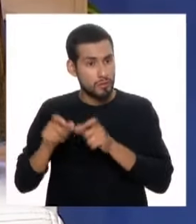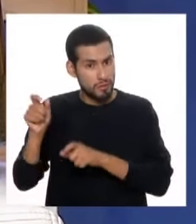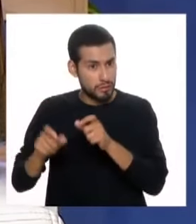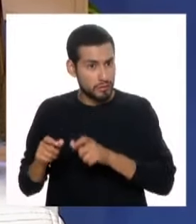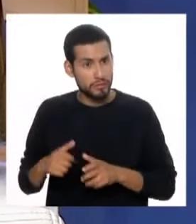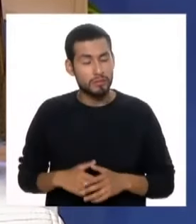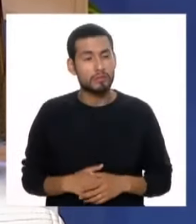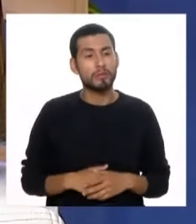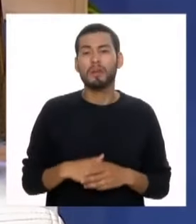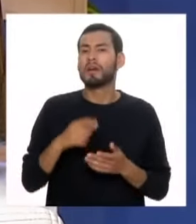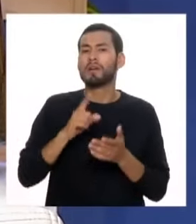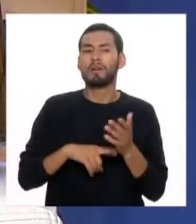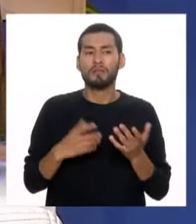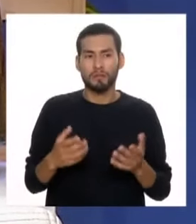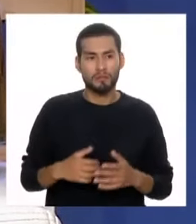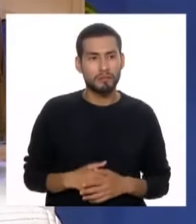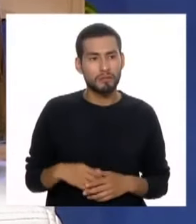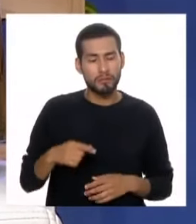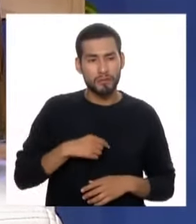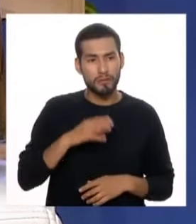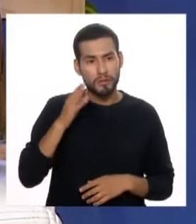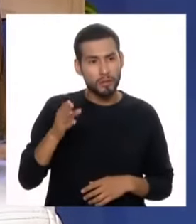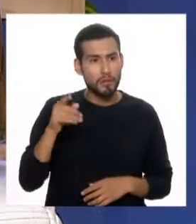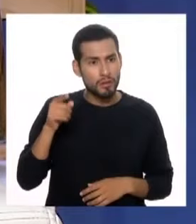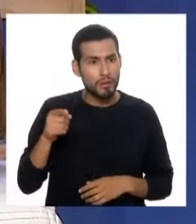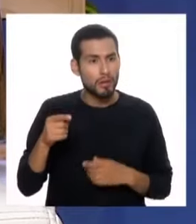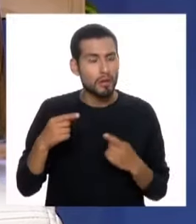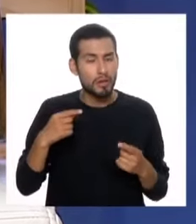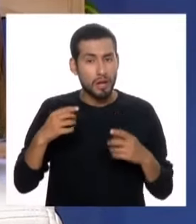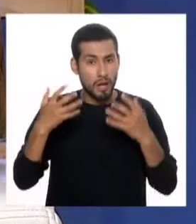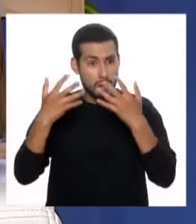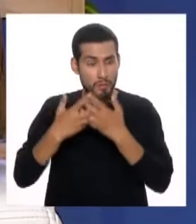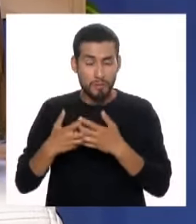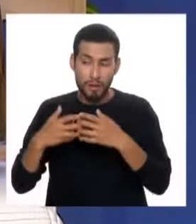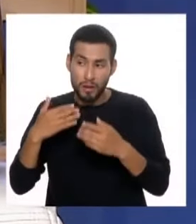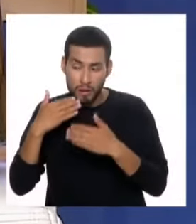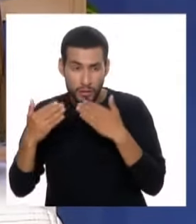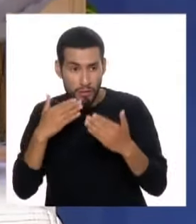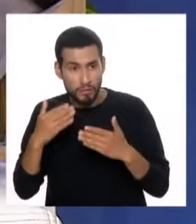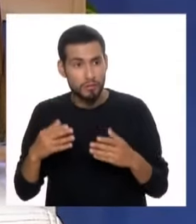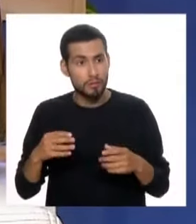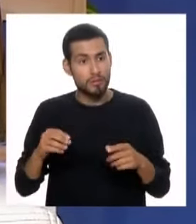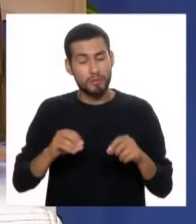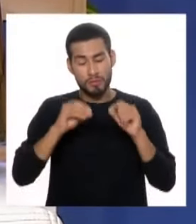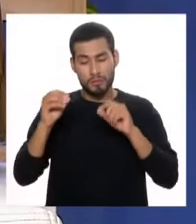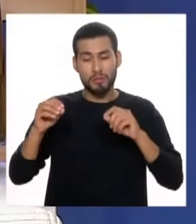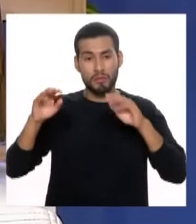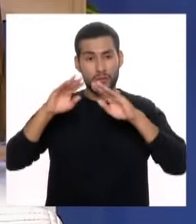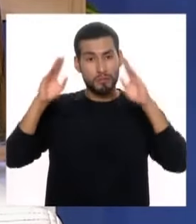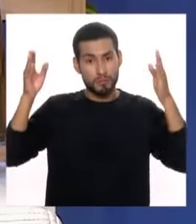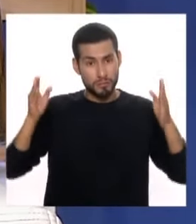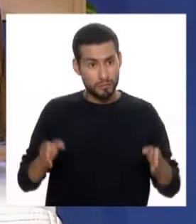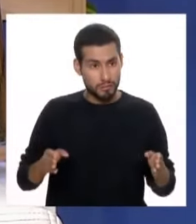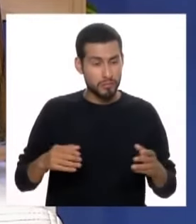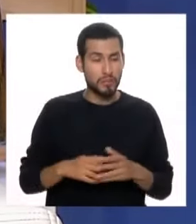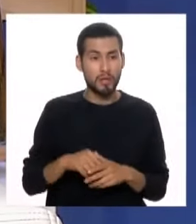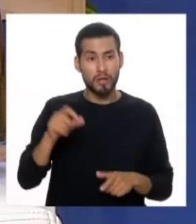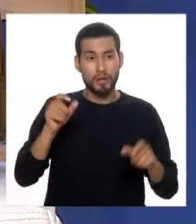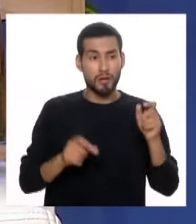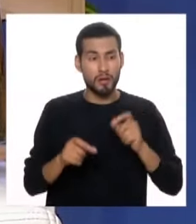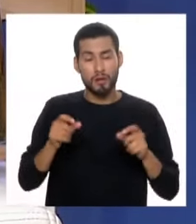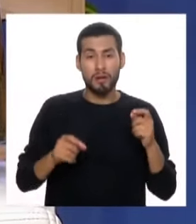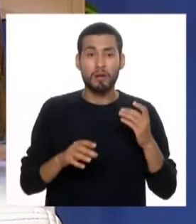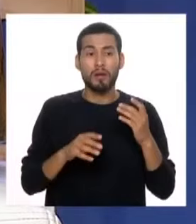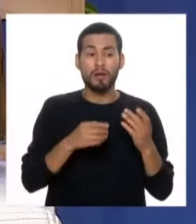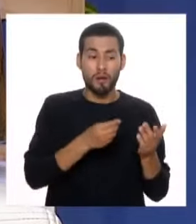Okay. ¿Qué hicimos? Nos fuimos a los malls, hablamos con las empresas, colocamos nuestras carpas y la gente después de